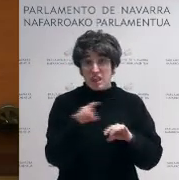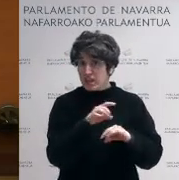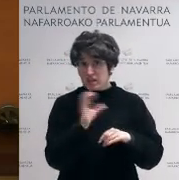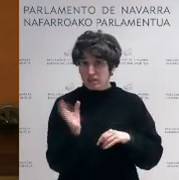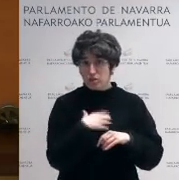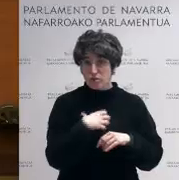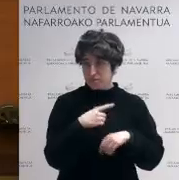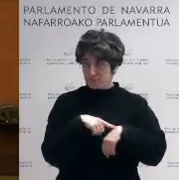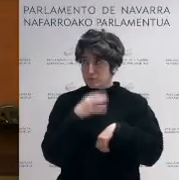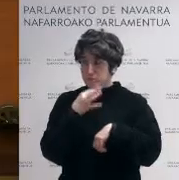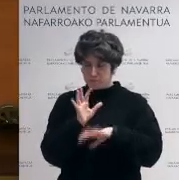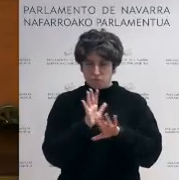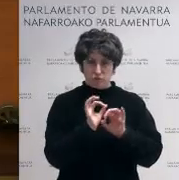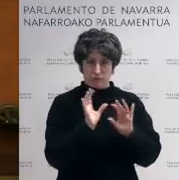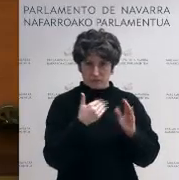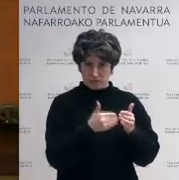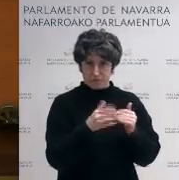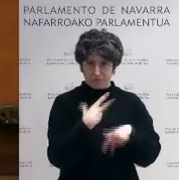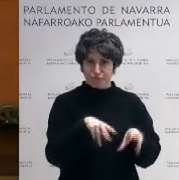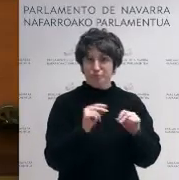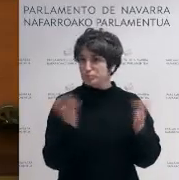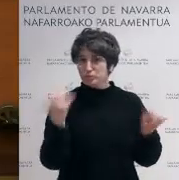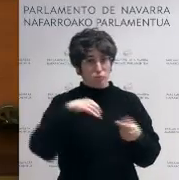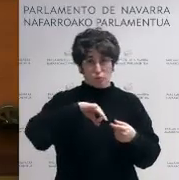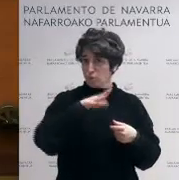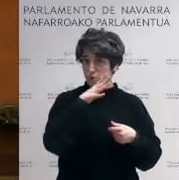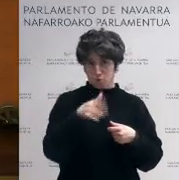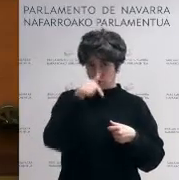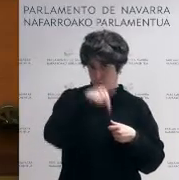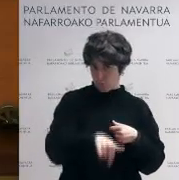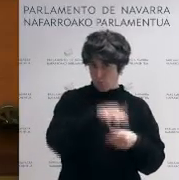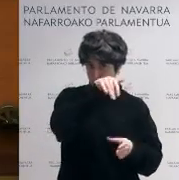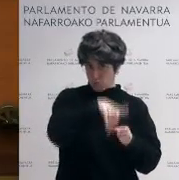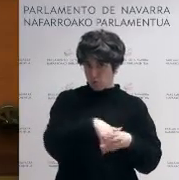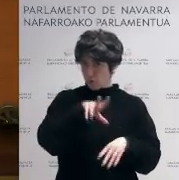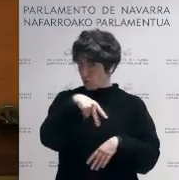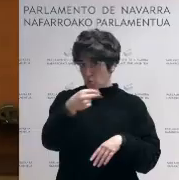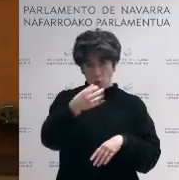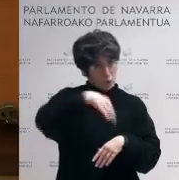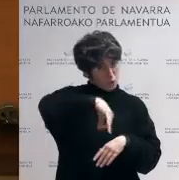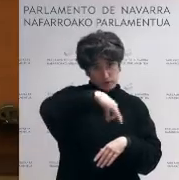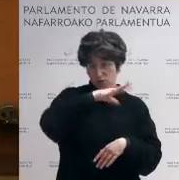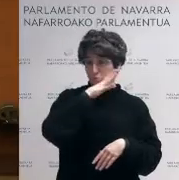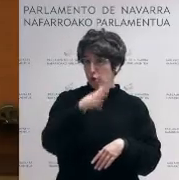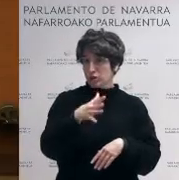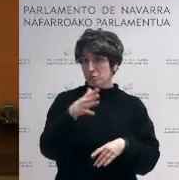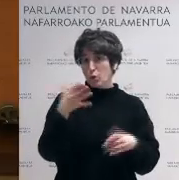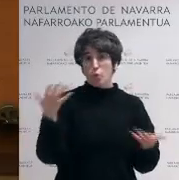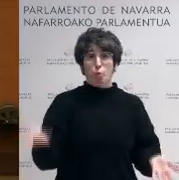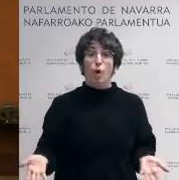Termino. La única motivación que puede haber para votar hoy no a esta propuesta es que la presenta